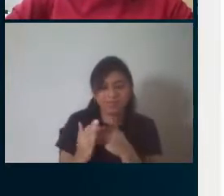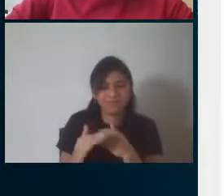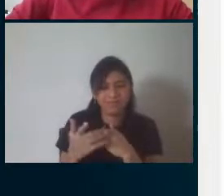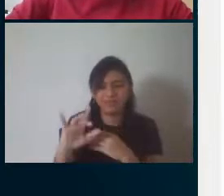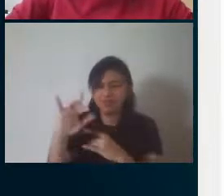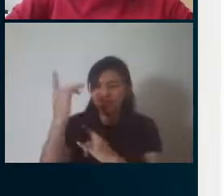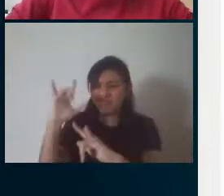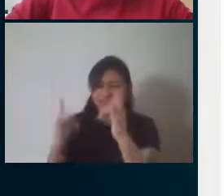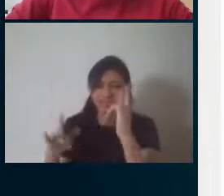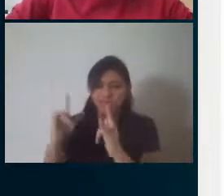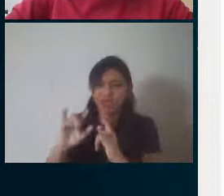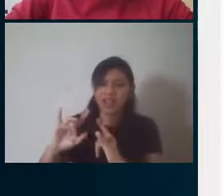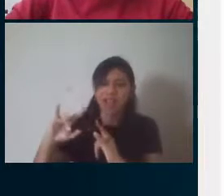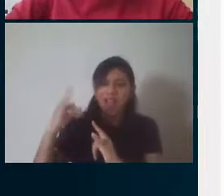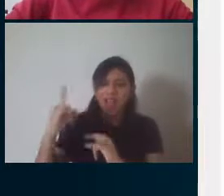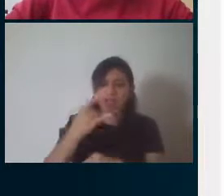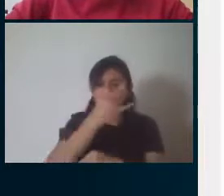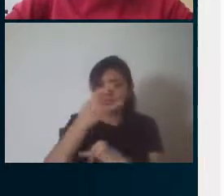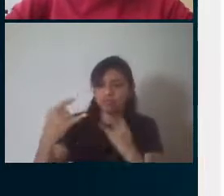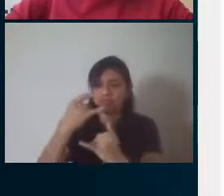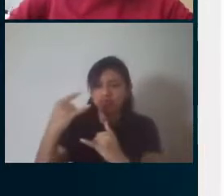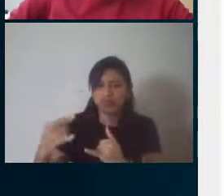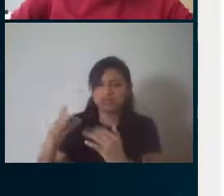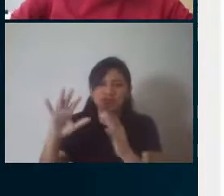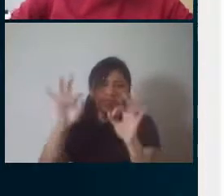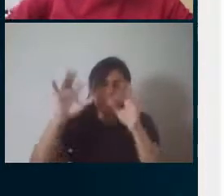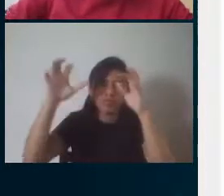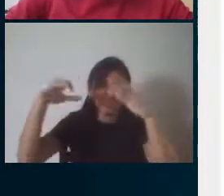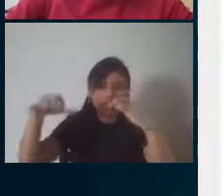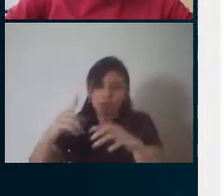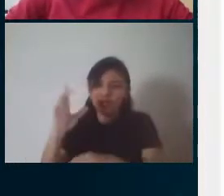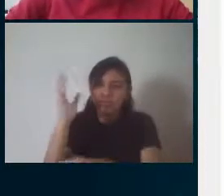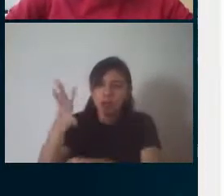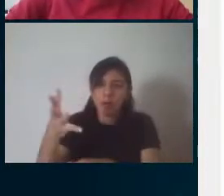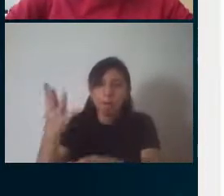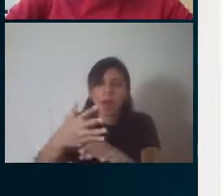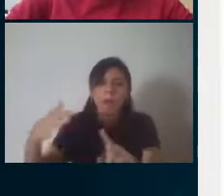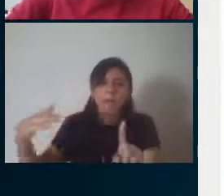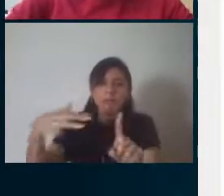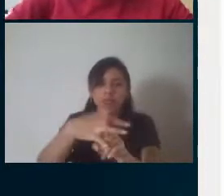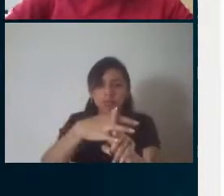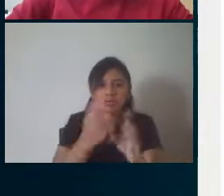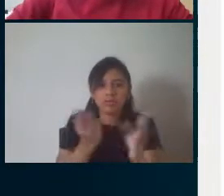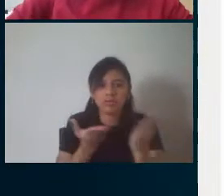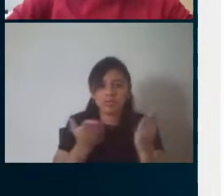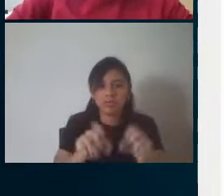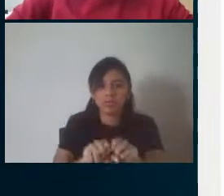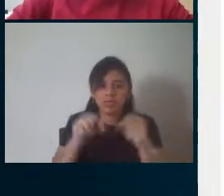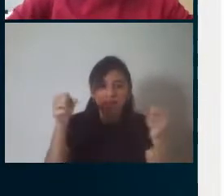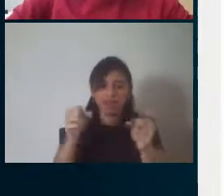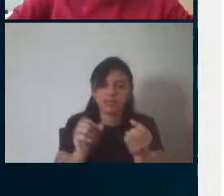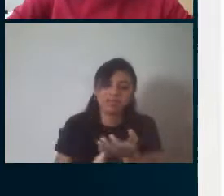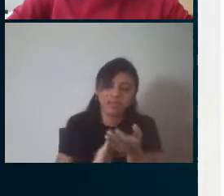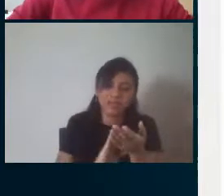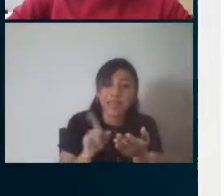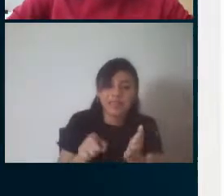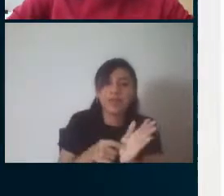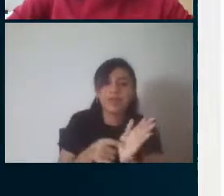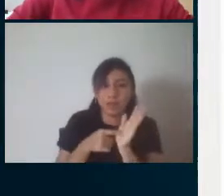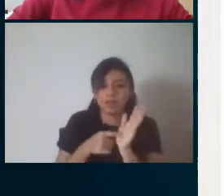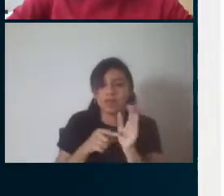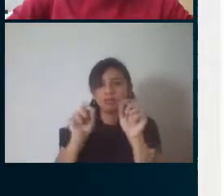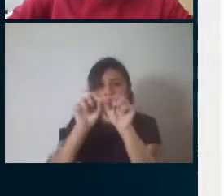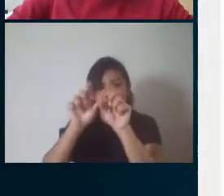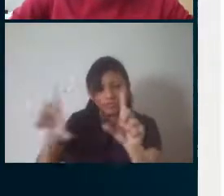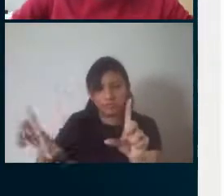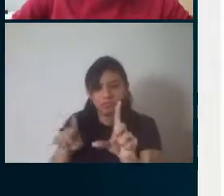a las interrupciones que aún no han podido ser identificadas, que estas son catalogadas como causa desconocida. Aquí me muestra ya sea si el indicador